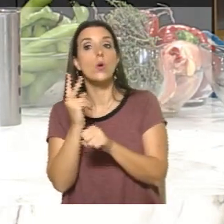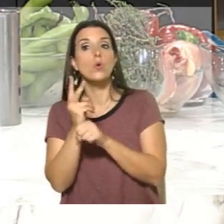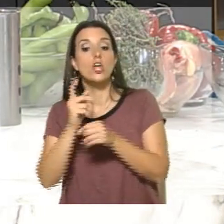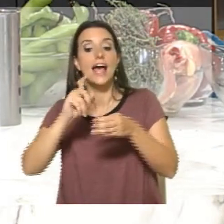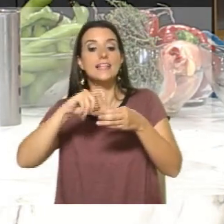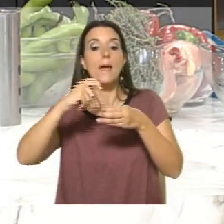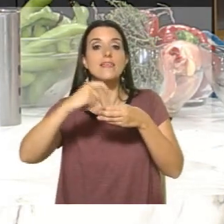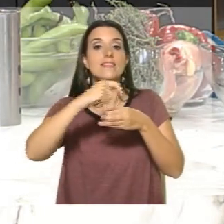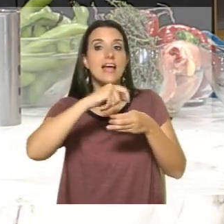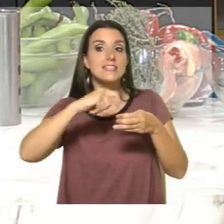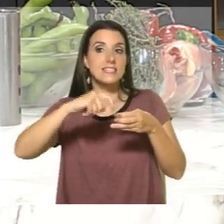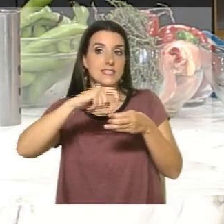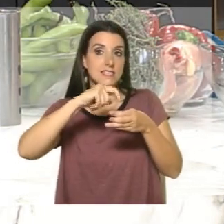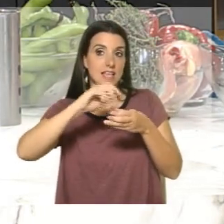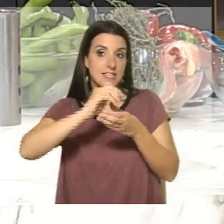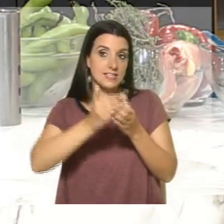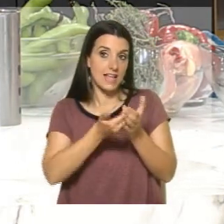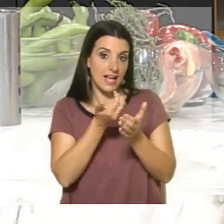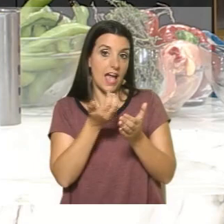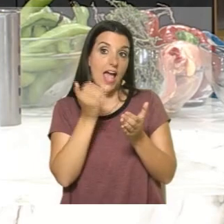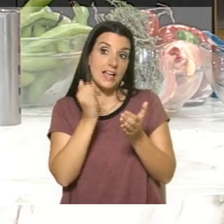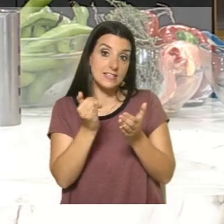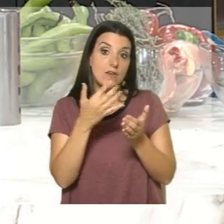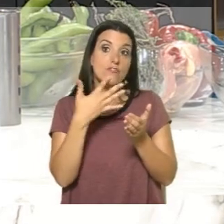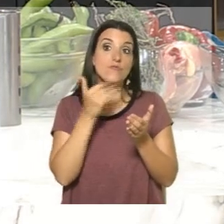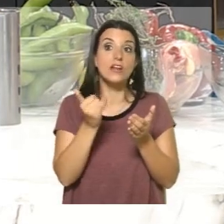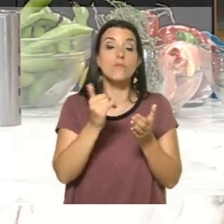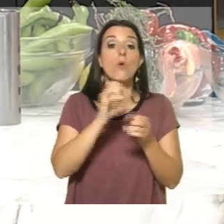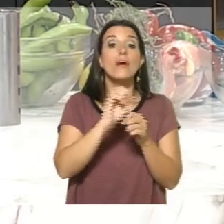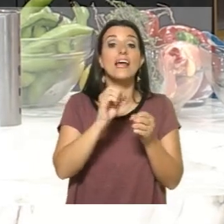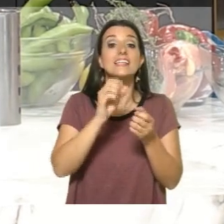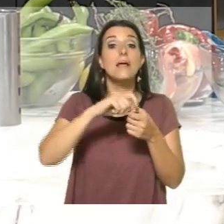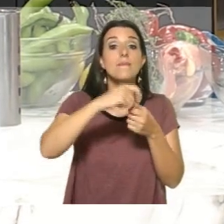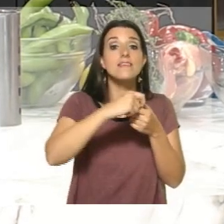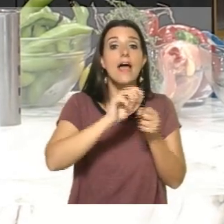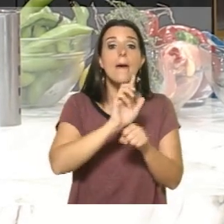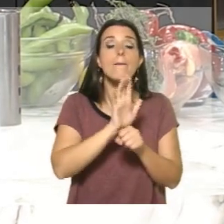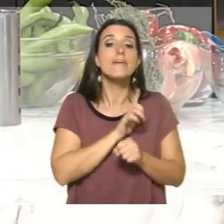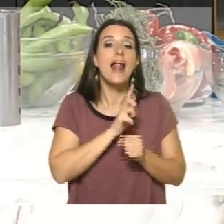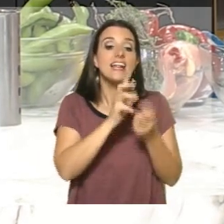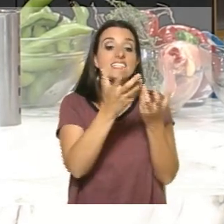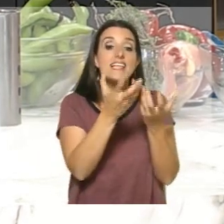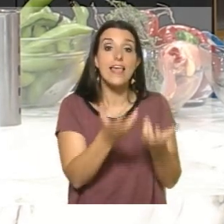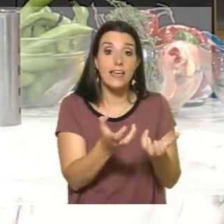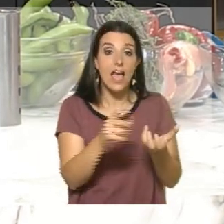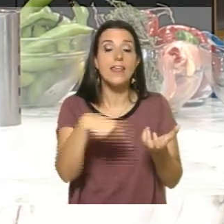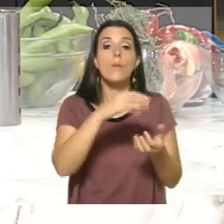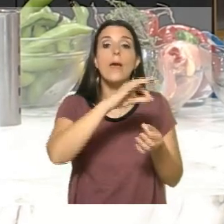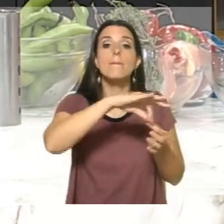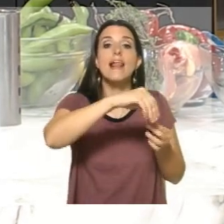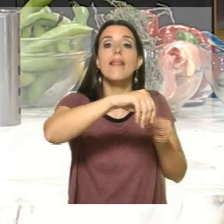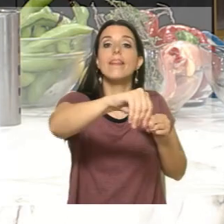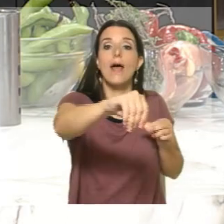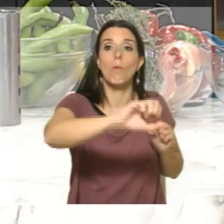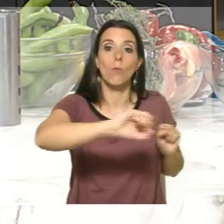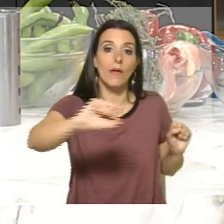pueden hacer un. Te nacen después. Bueno, puedes secarlas y saltearlas. O puedes plantarlas. La